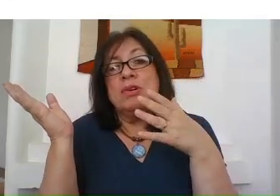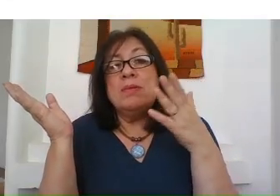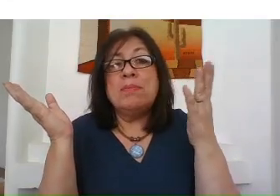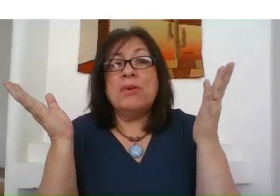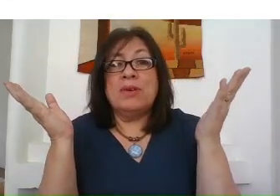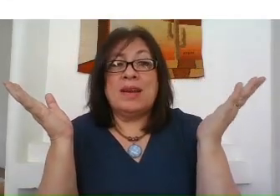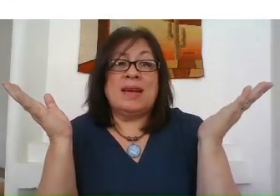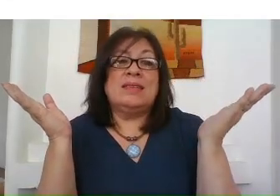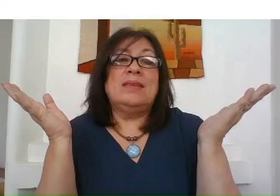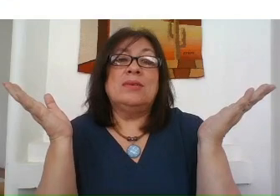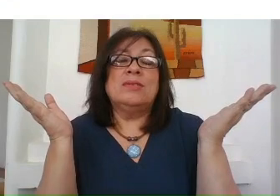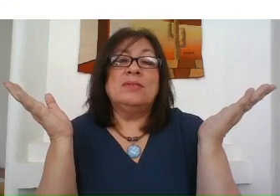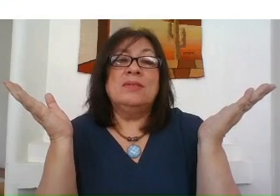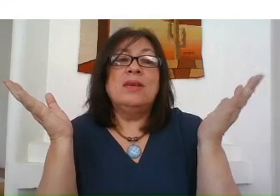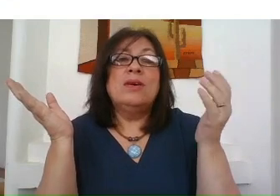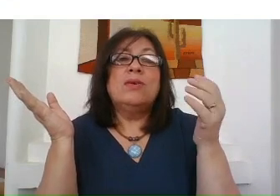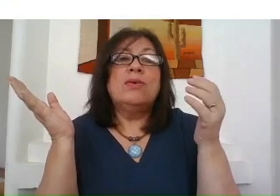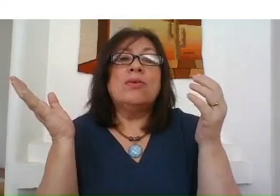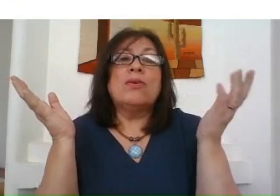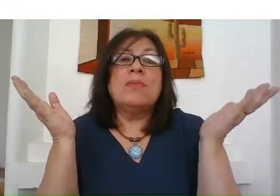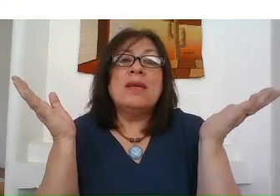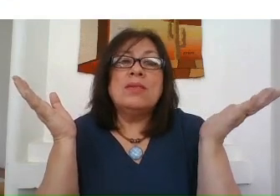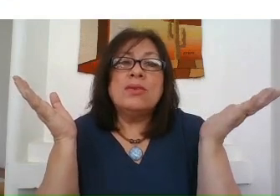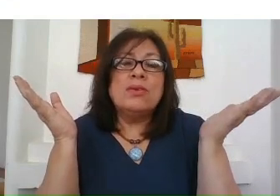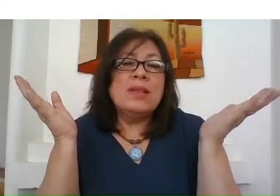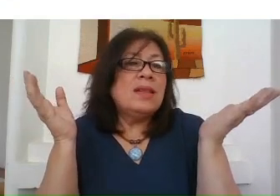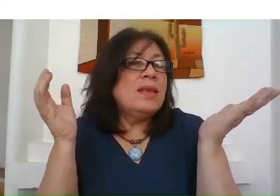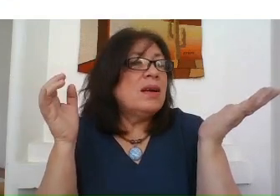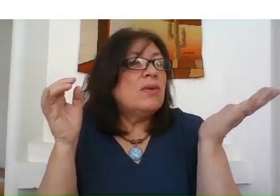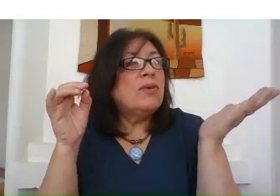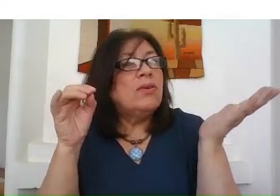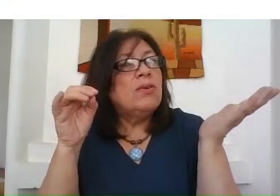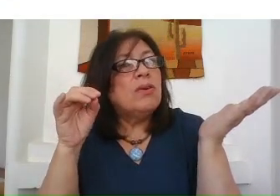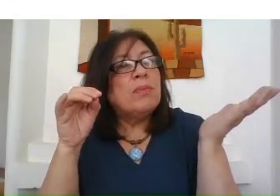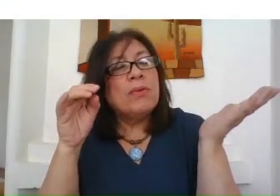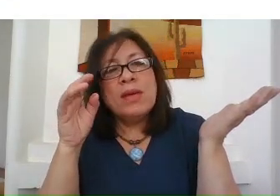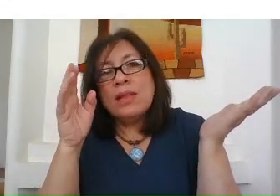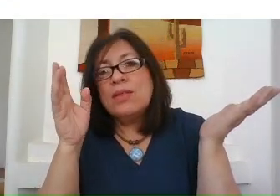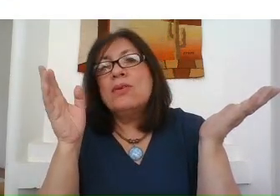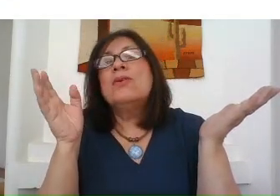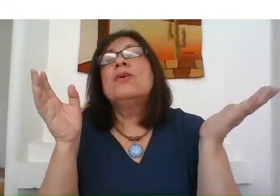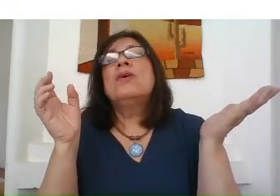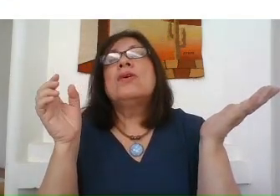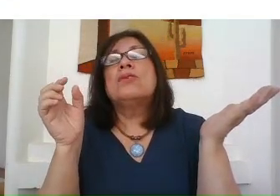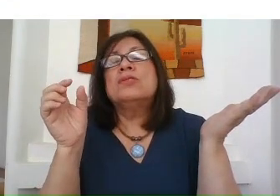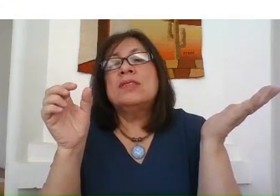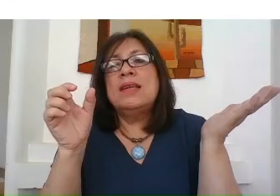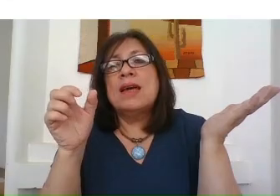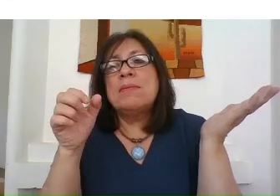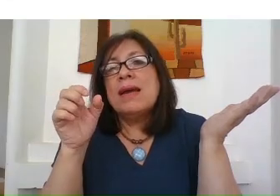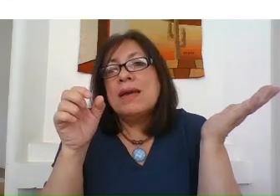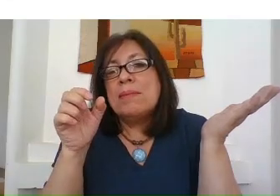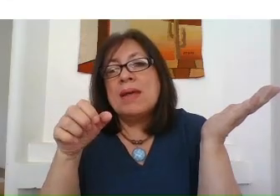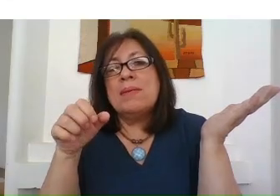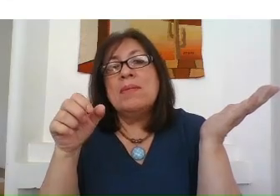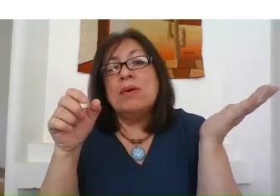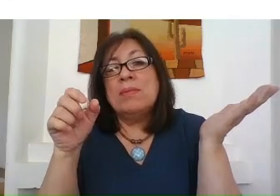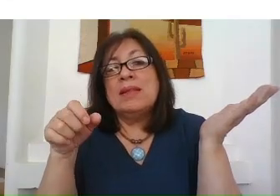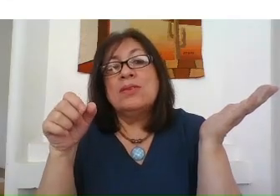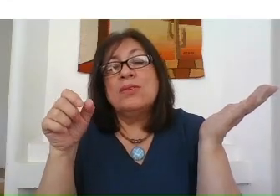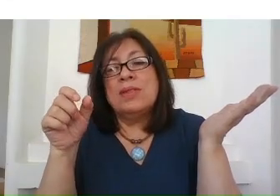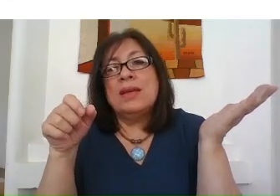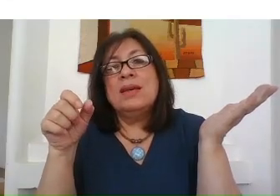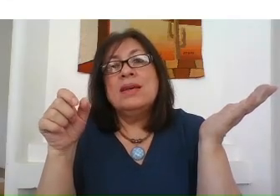hiperreactivos o hiporeactivos, o durmiendo todo el día o no pudiendo conciliar más que